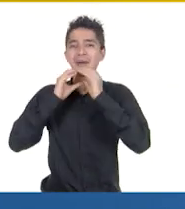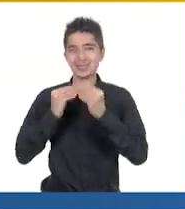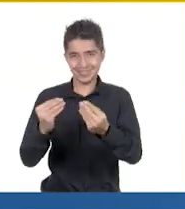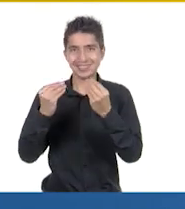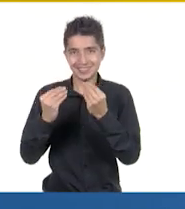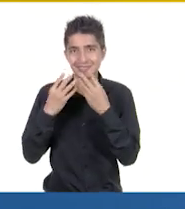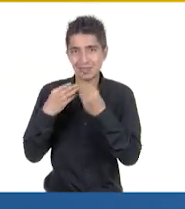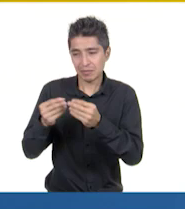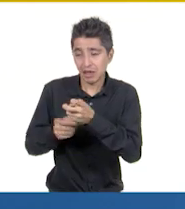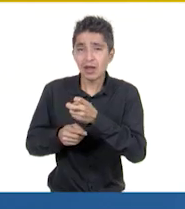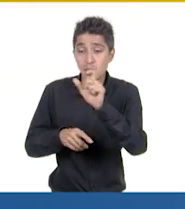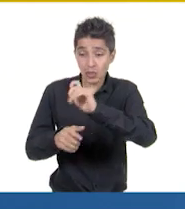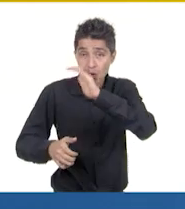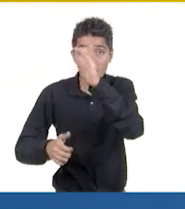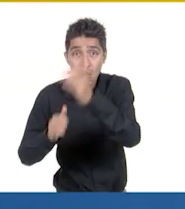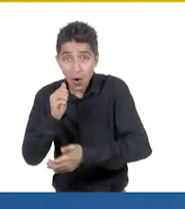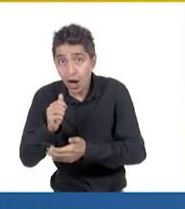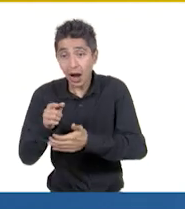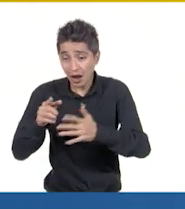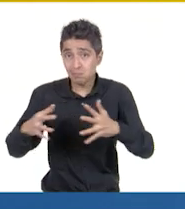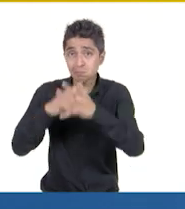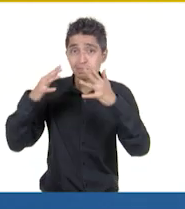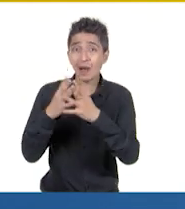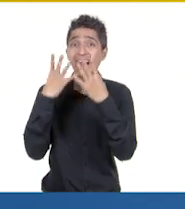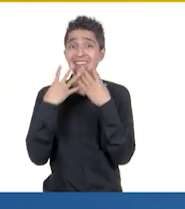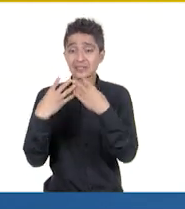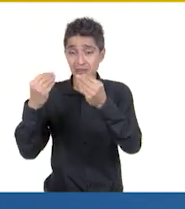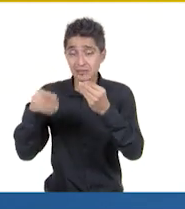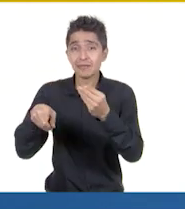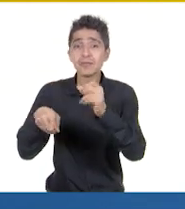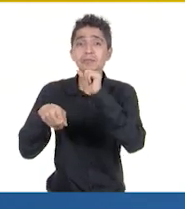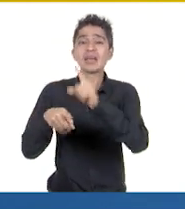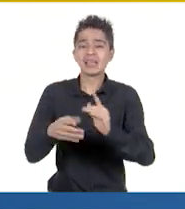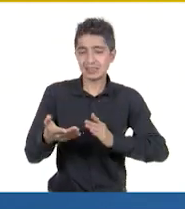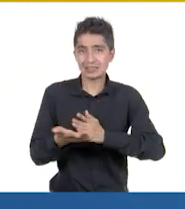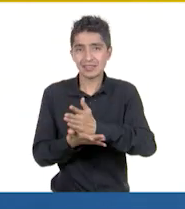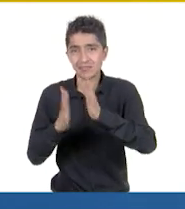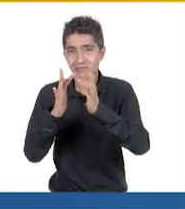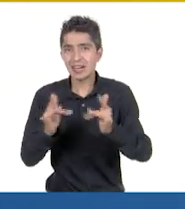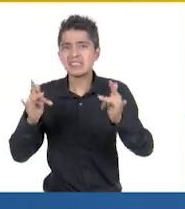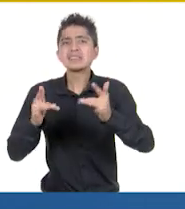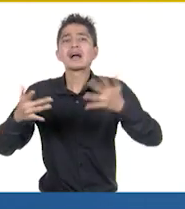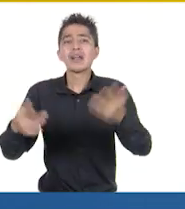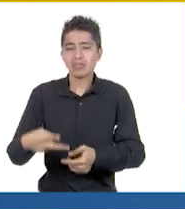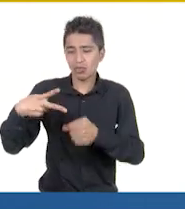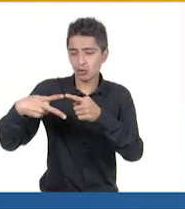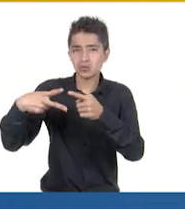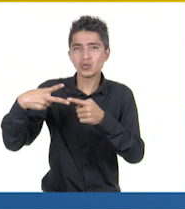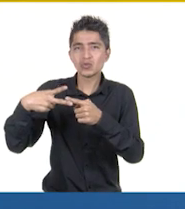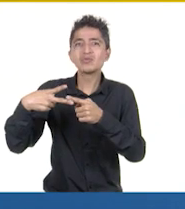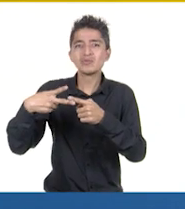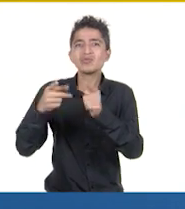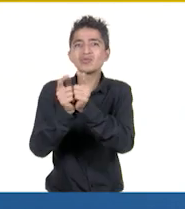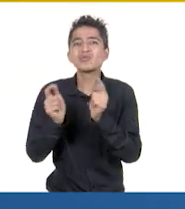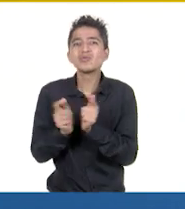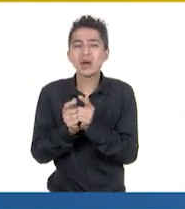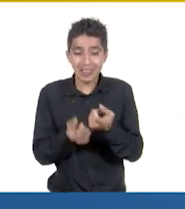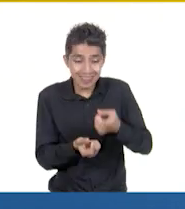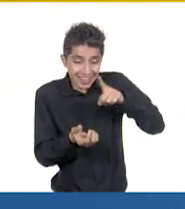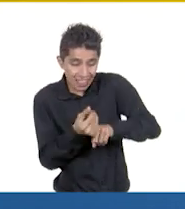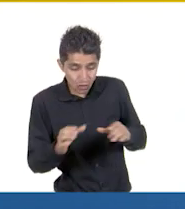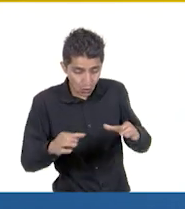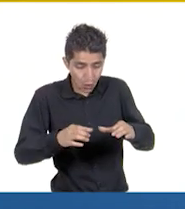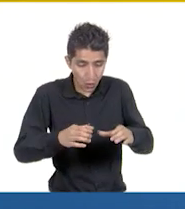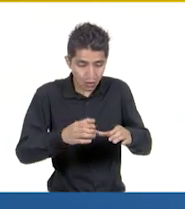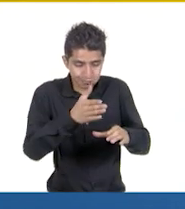Al finalizar la guerra contra el imperio de Maximiliano y la intervención francesa, se crearon 2 grupos dentro del Partido Liberal. Los